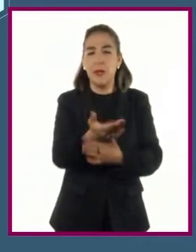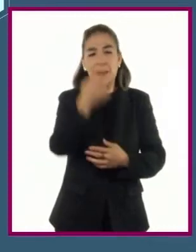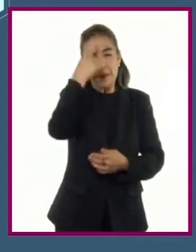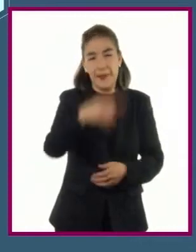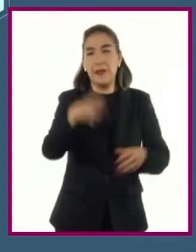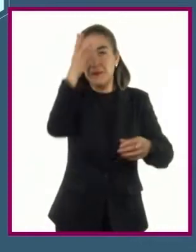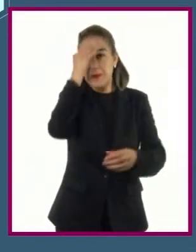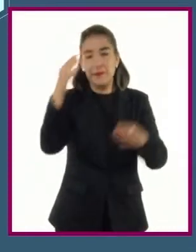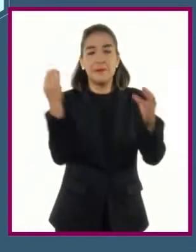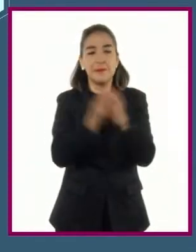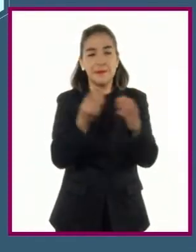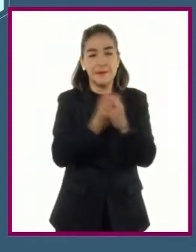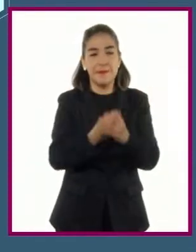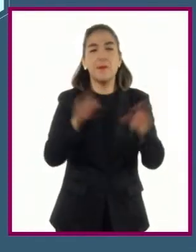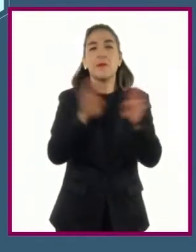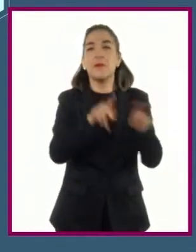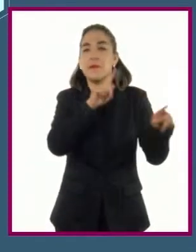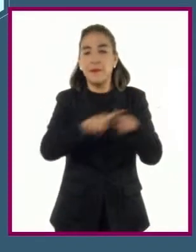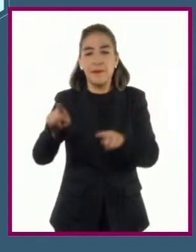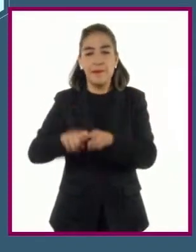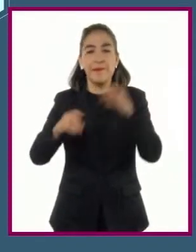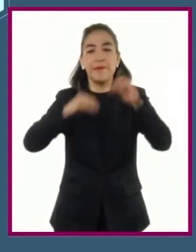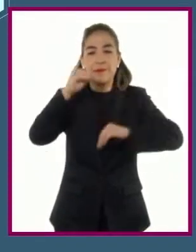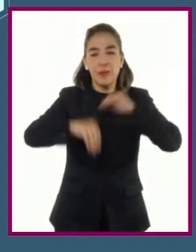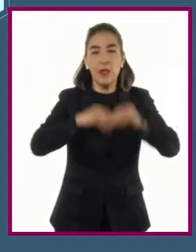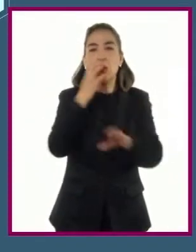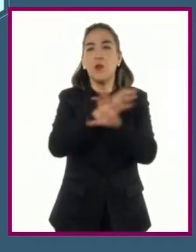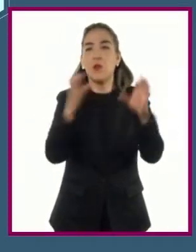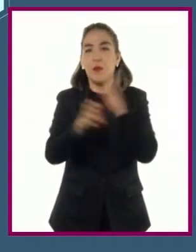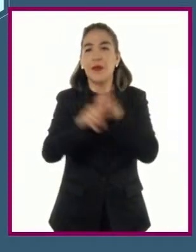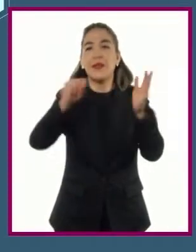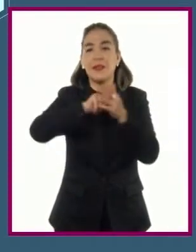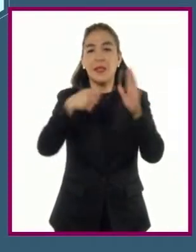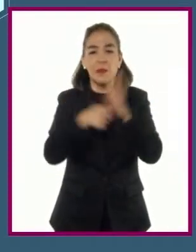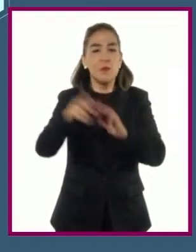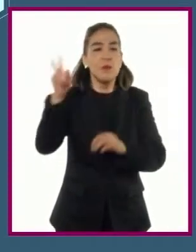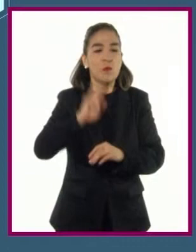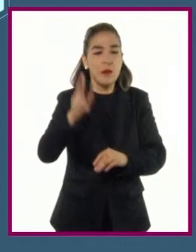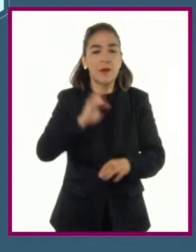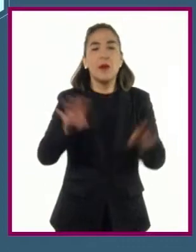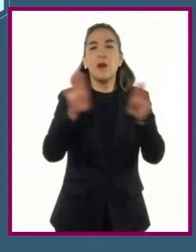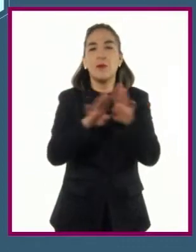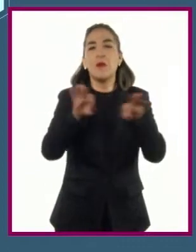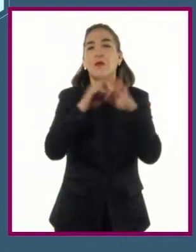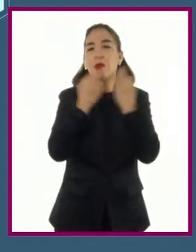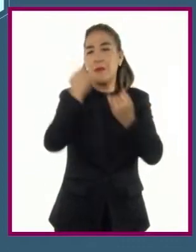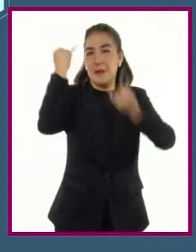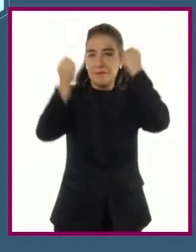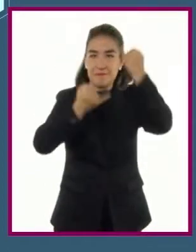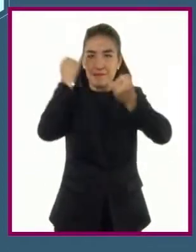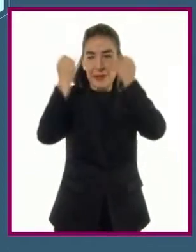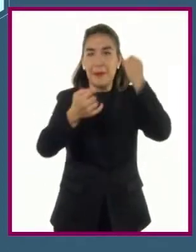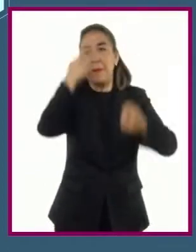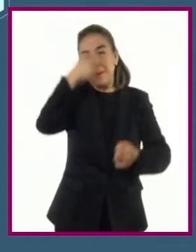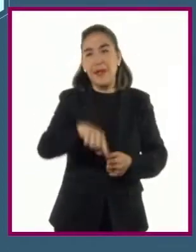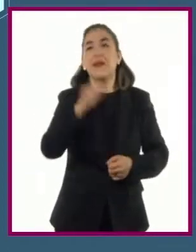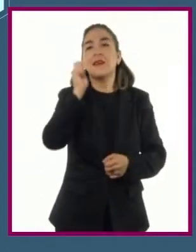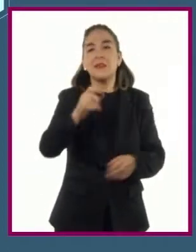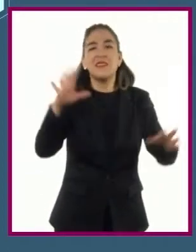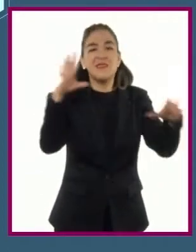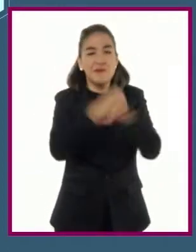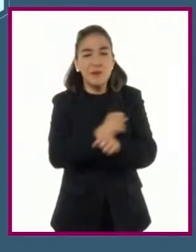es diseñar y elaborar objetos técnicos, experimentos o modelos de manera creativa, con el fin de